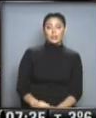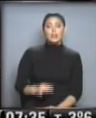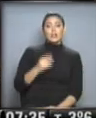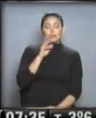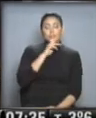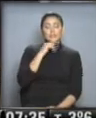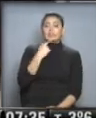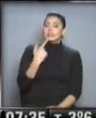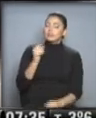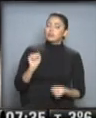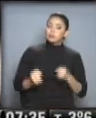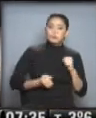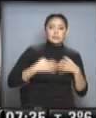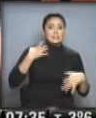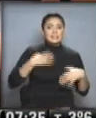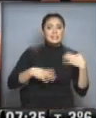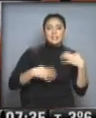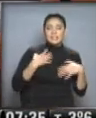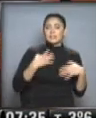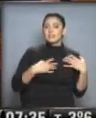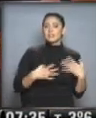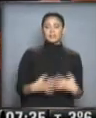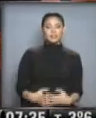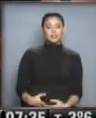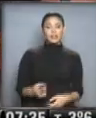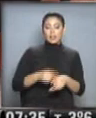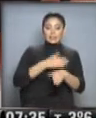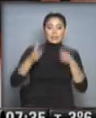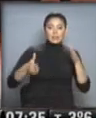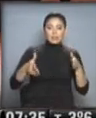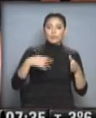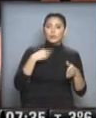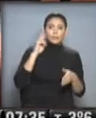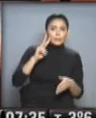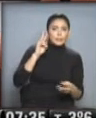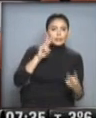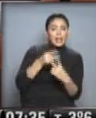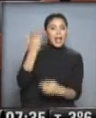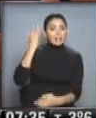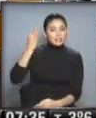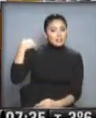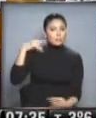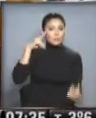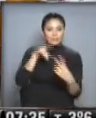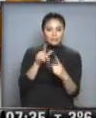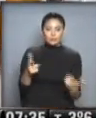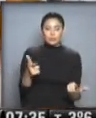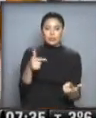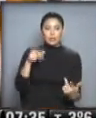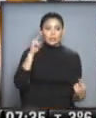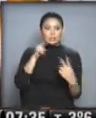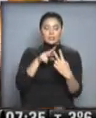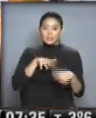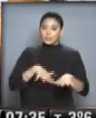bastante tensionada porque, bueno, era una instancia que los iba a ver a ellos, que hace mucho tiempo que no veía, y en una